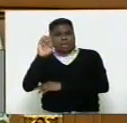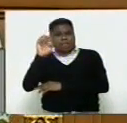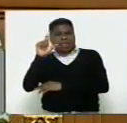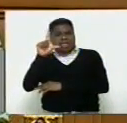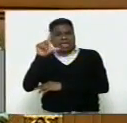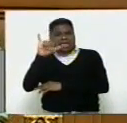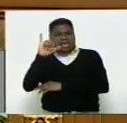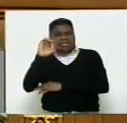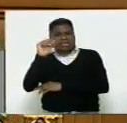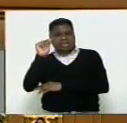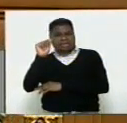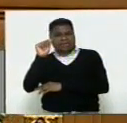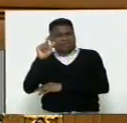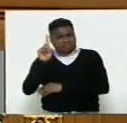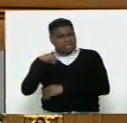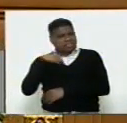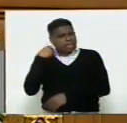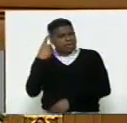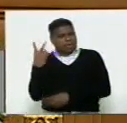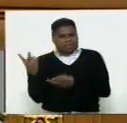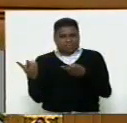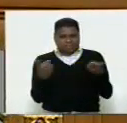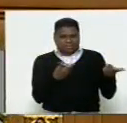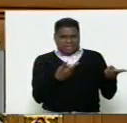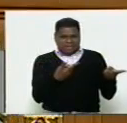a Trujillo.